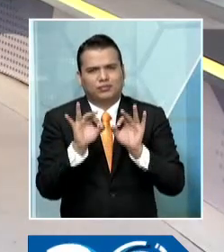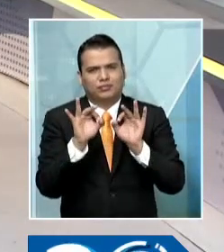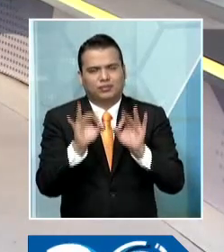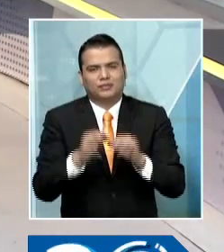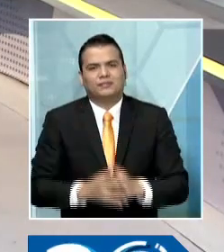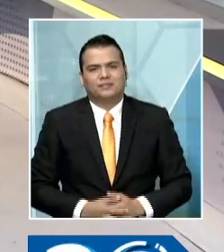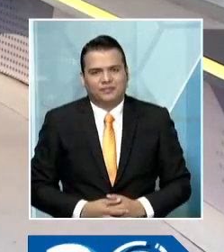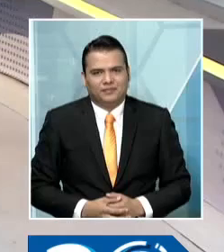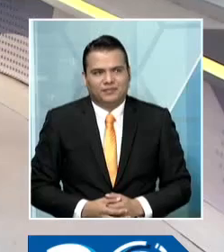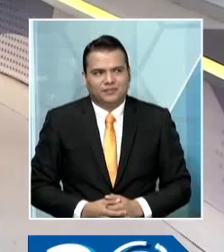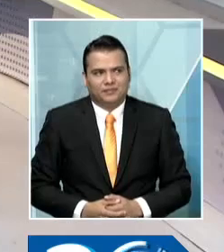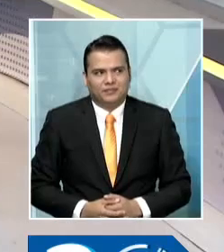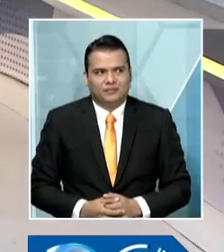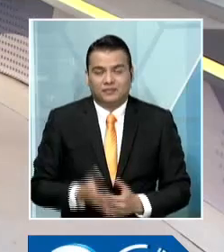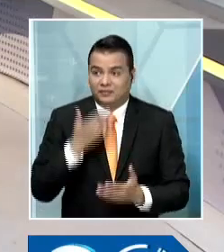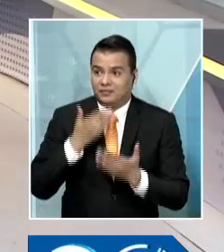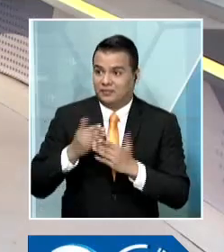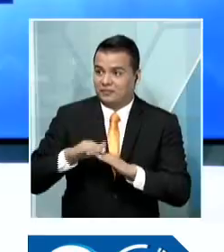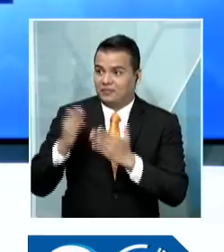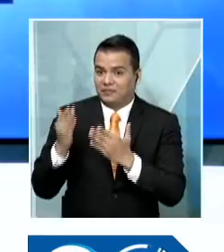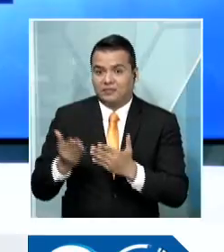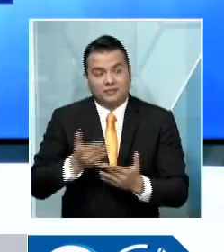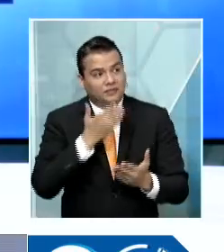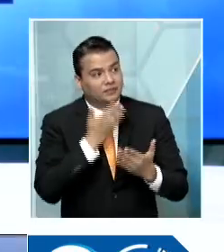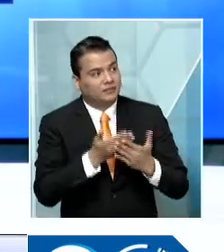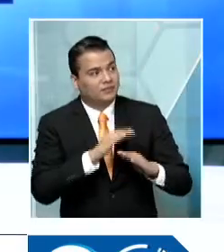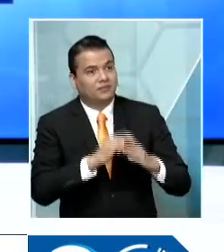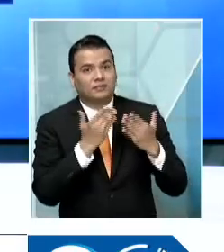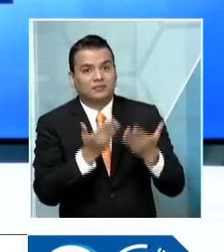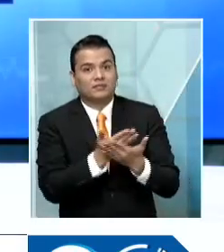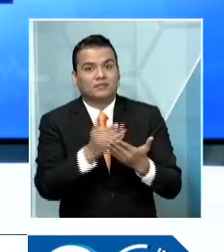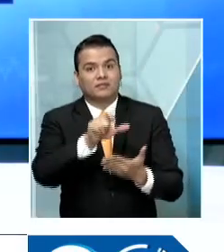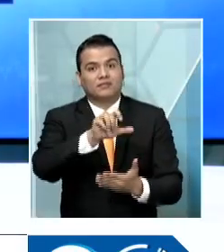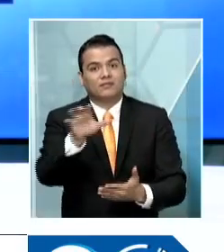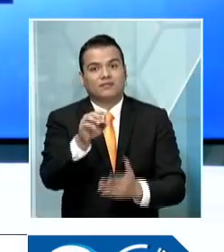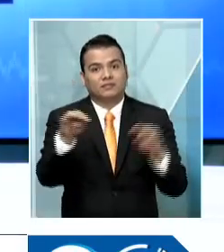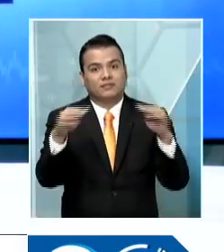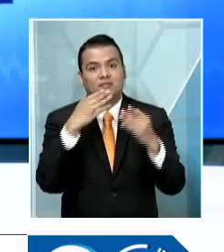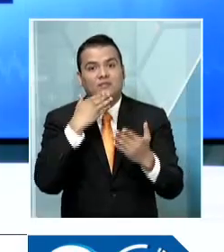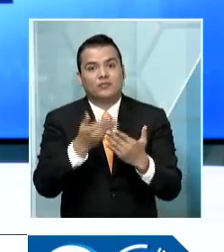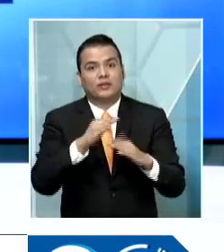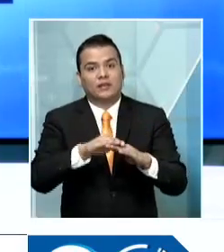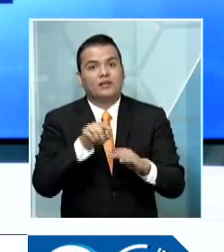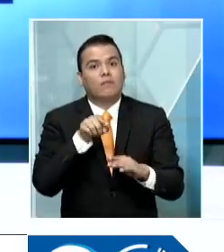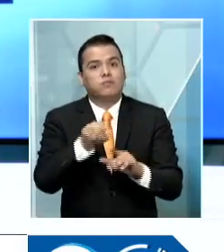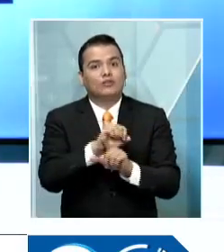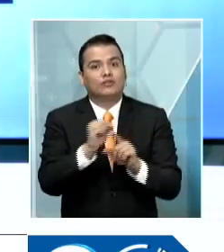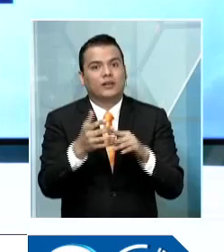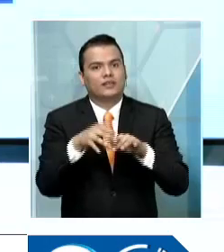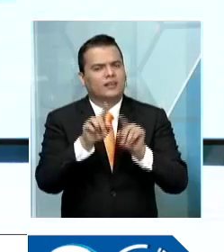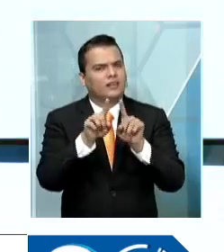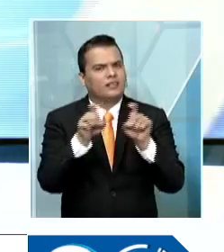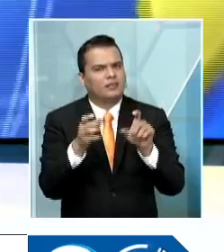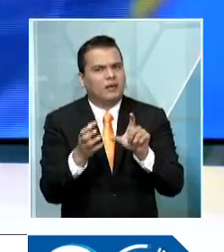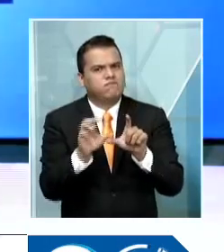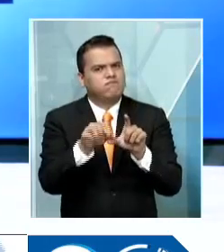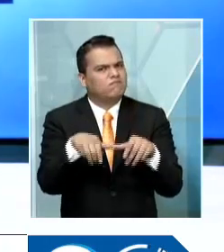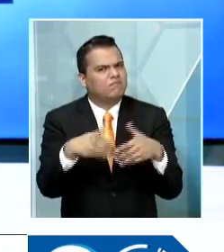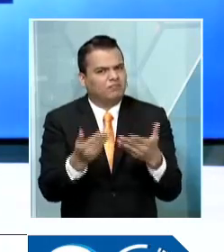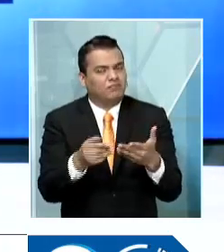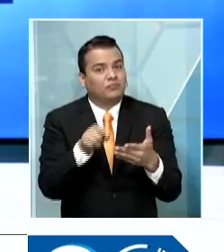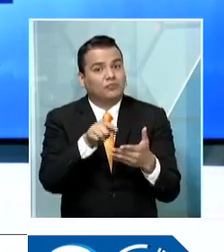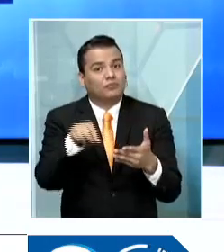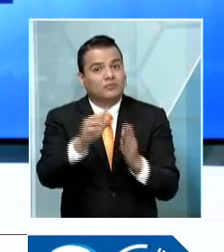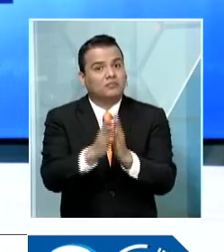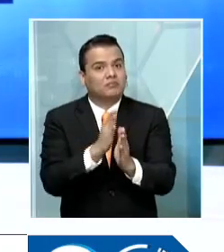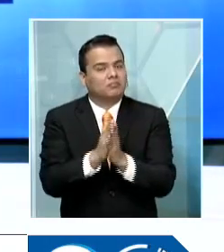mejor noticiero regional de Colombia. Otto, buenas tardes. Hola, Ángela, muy buenas tardes. Buenas tardes para todos los televidentes y desde este momento nuestras redes sociales están disponibles